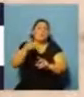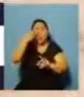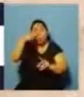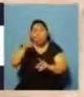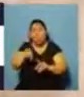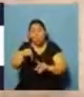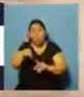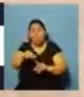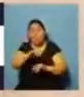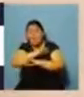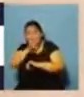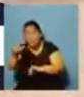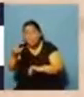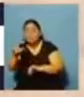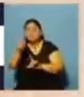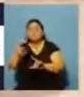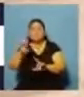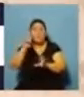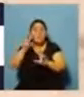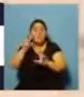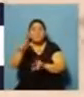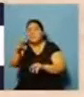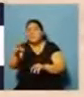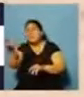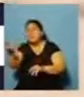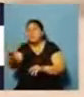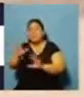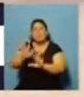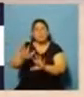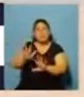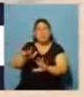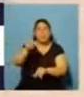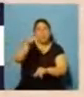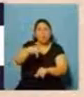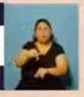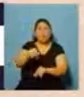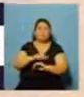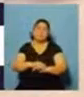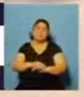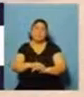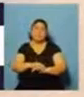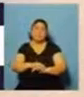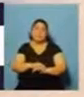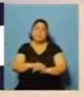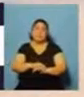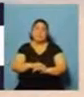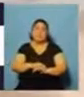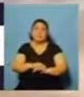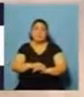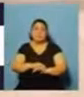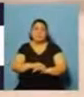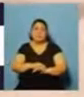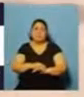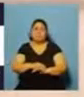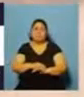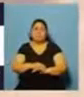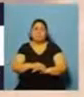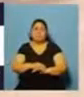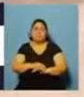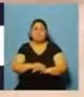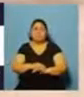recibieron denuncias, están siendo identificadas, hay personas demoradas también por ese tema, así que se está trabajando. ¿Qué pasó? ¿Qué pasó?